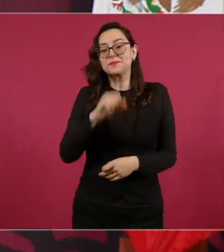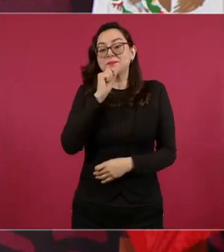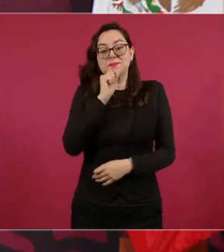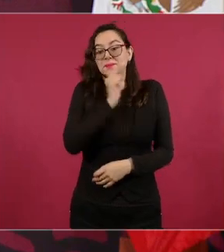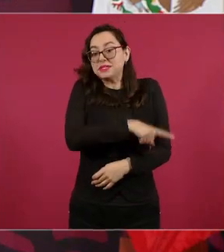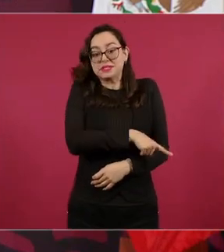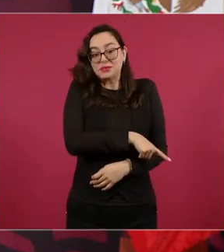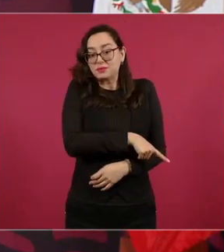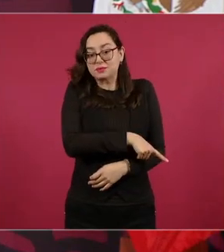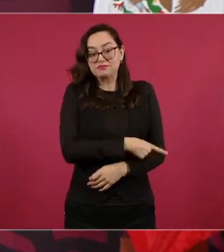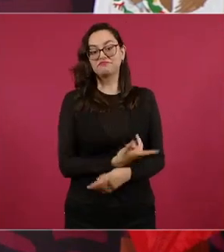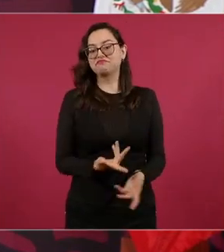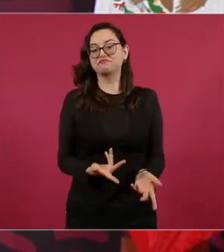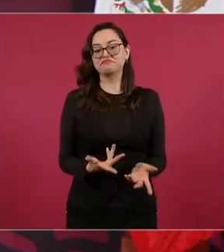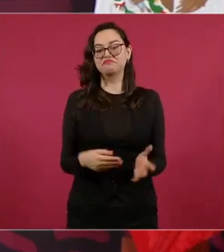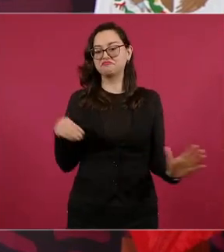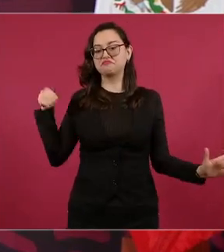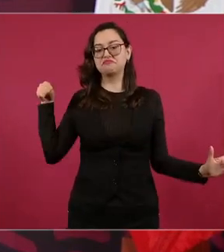y fracasan